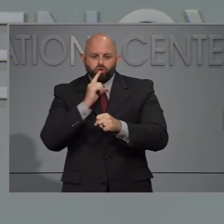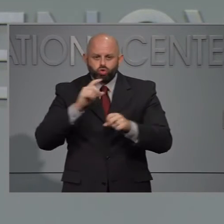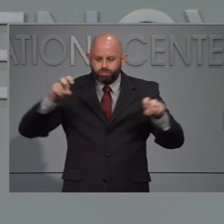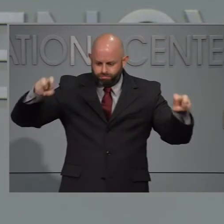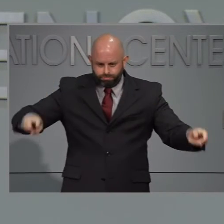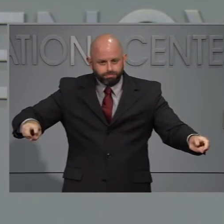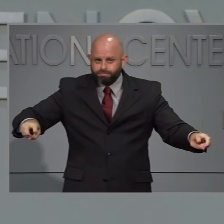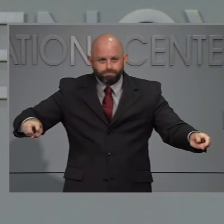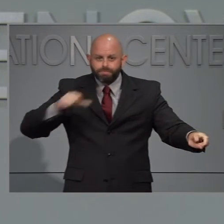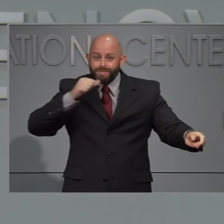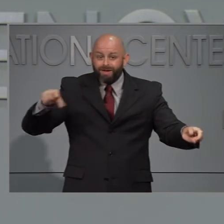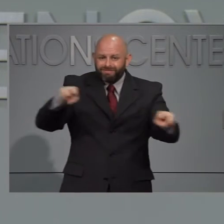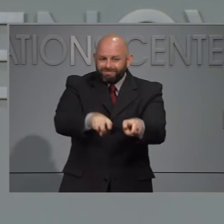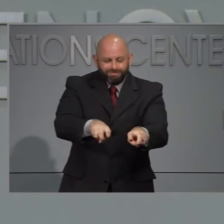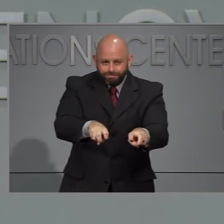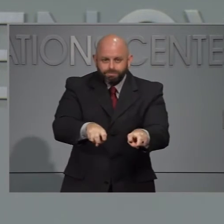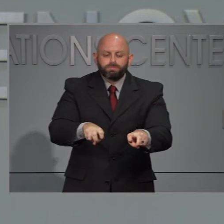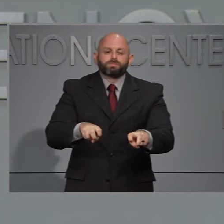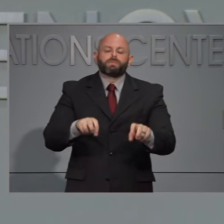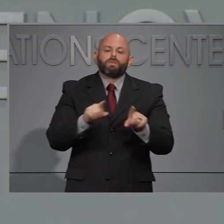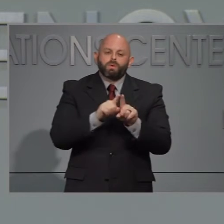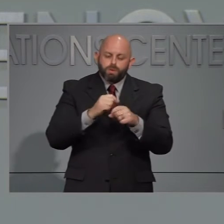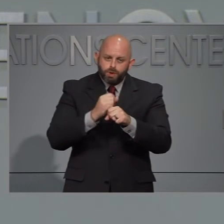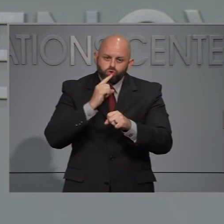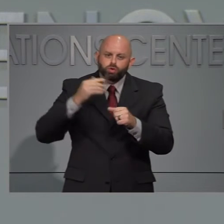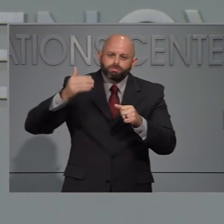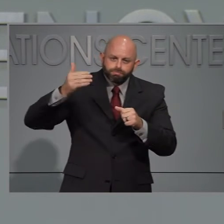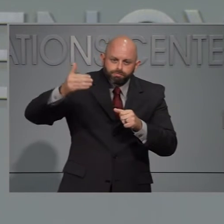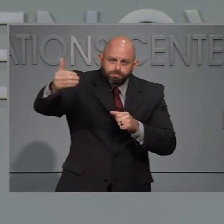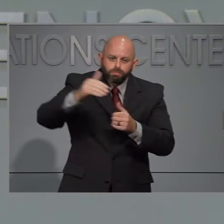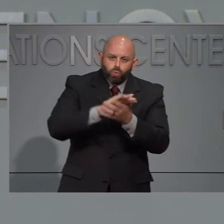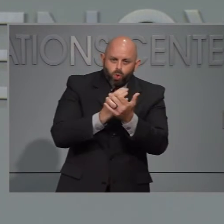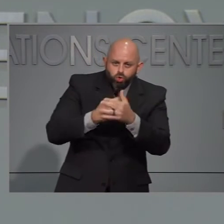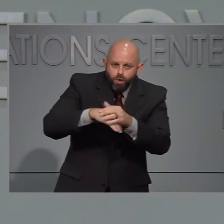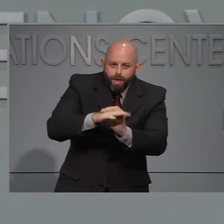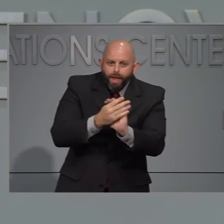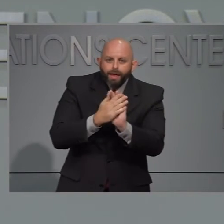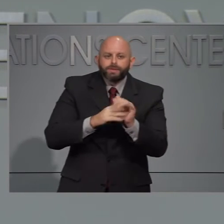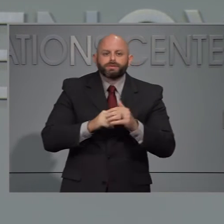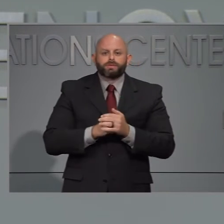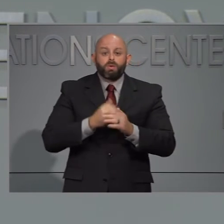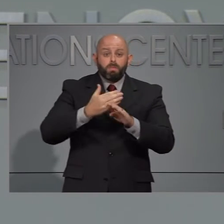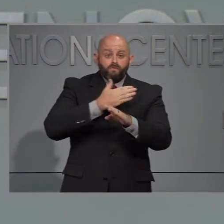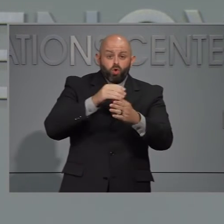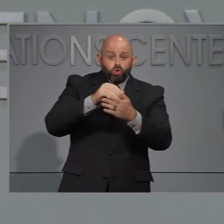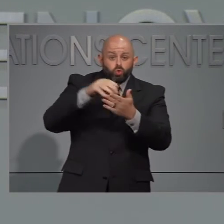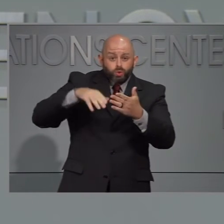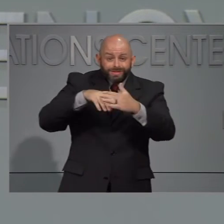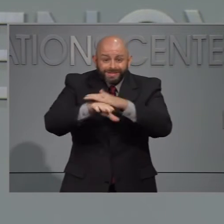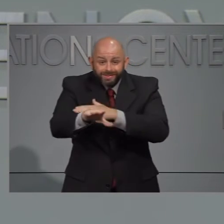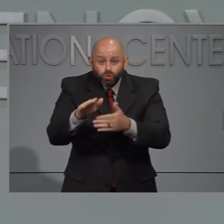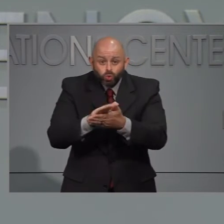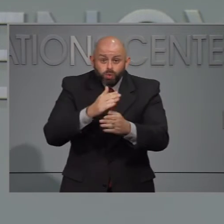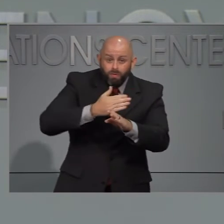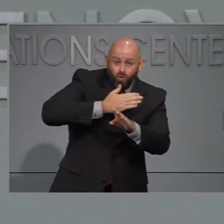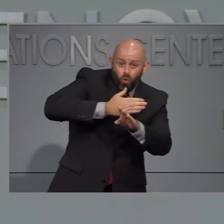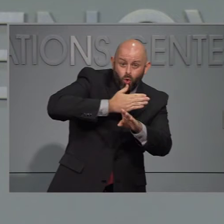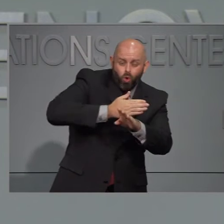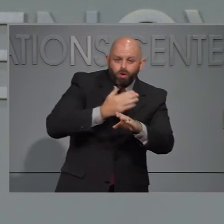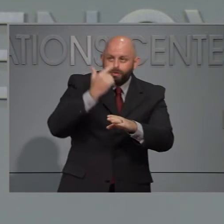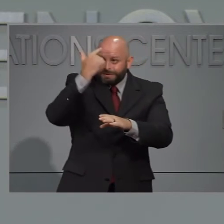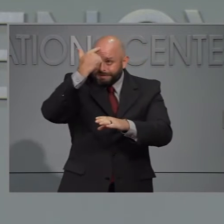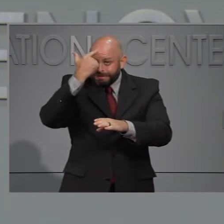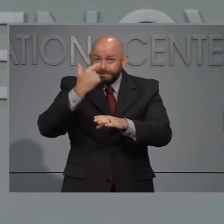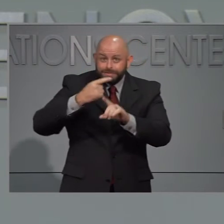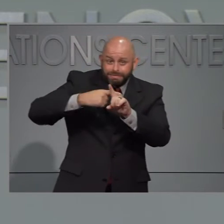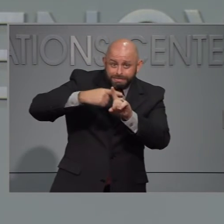manos, asegurando de hacer pruebas cuando las personas están entrando a las escuelas. Y yo sé que muchas de las escuelas privadas están implementando alguno